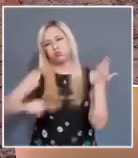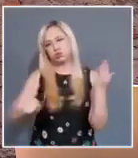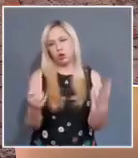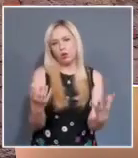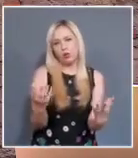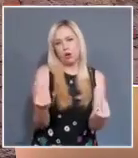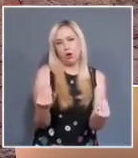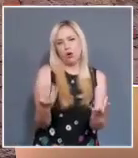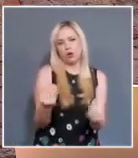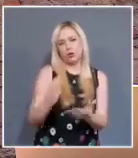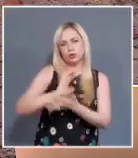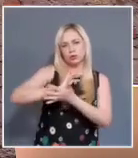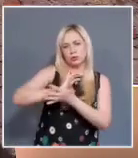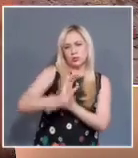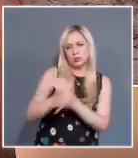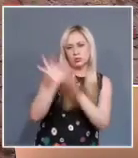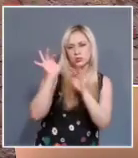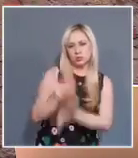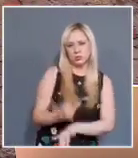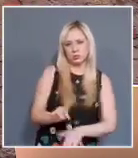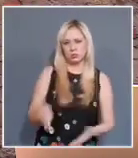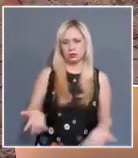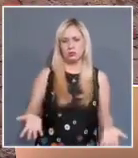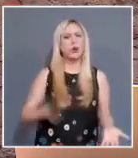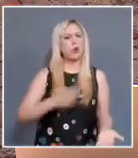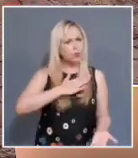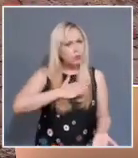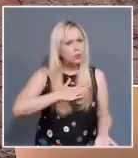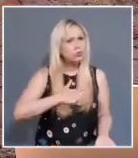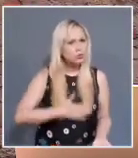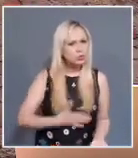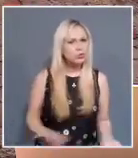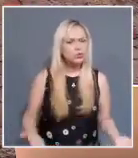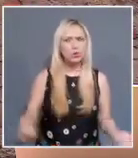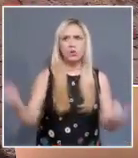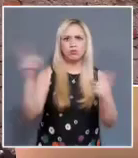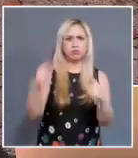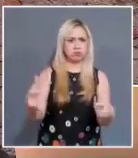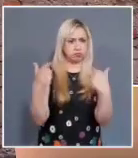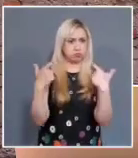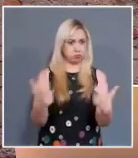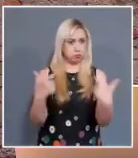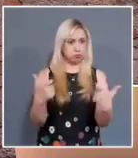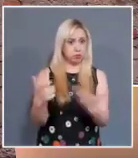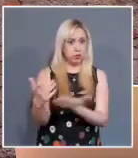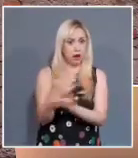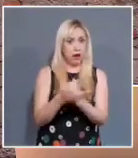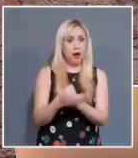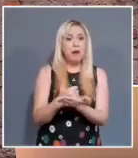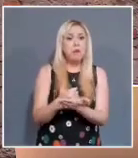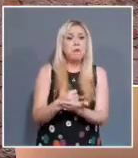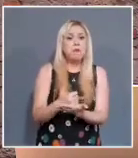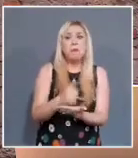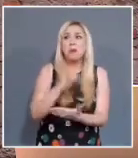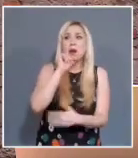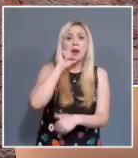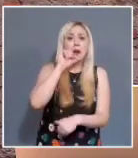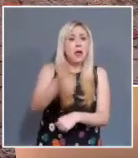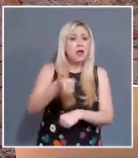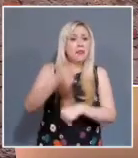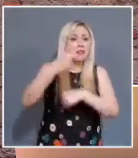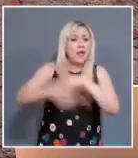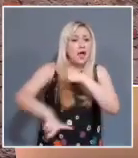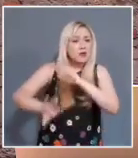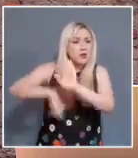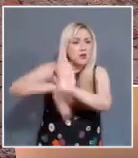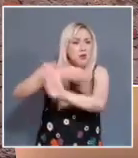justa, porque a las personas que más tienen no les daña en más pagar. Está muy bien en la exposición de motivos redactado como